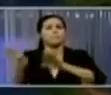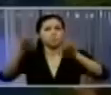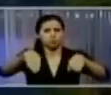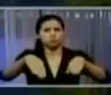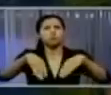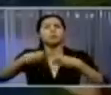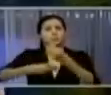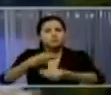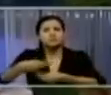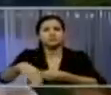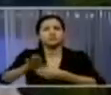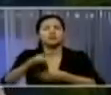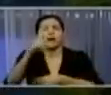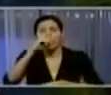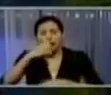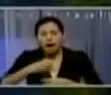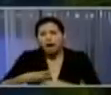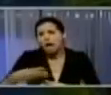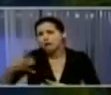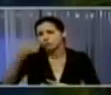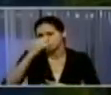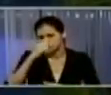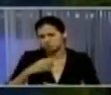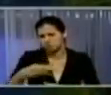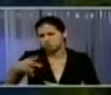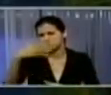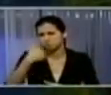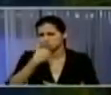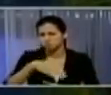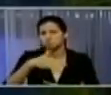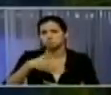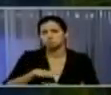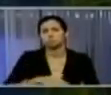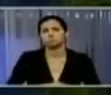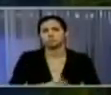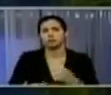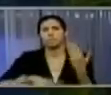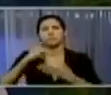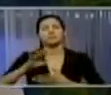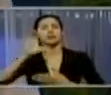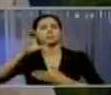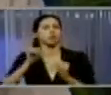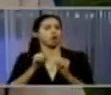transcurso de estos años que están con el plan de la patria en pleno desarrollo.